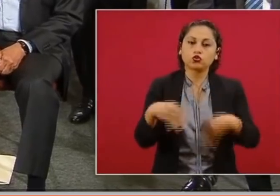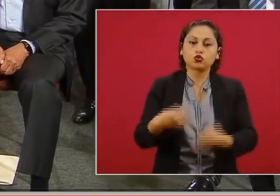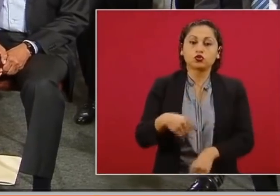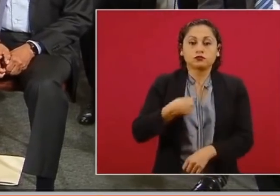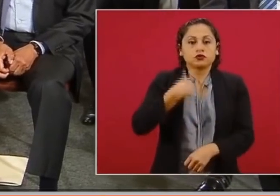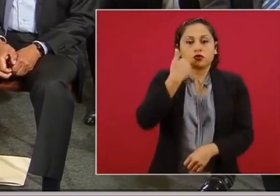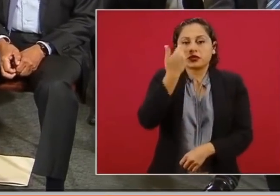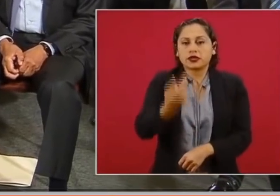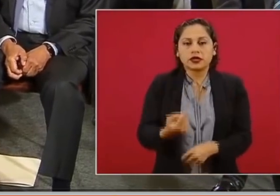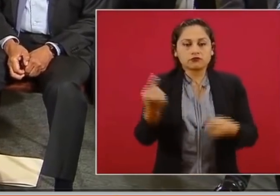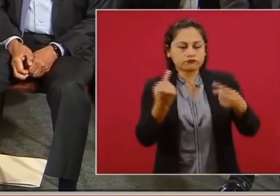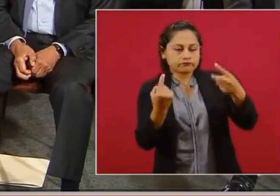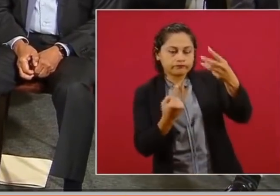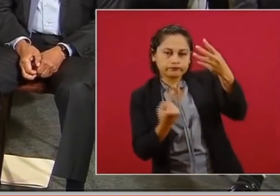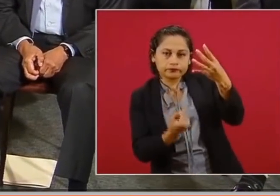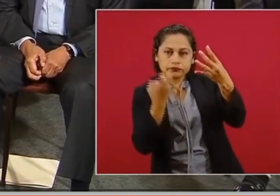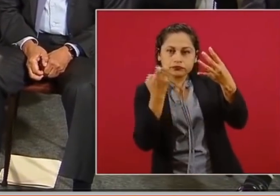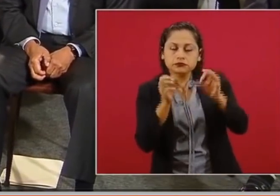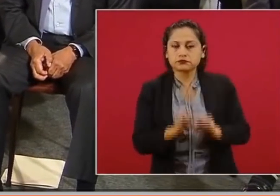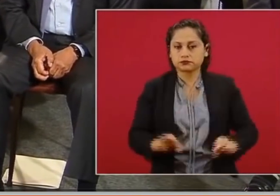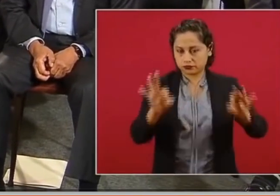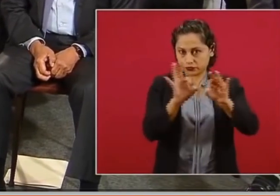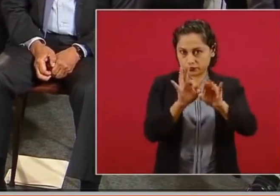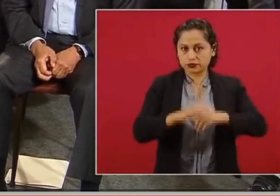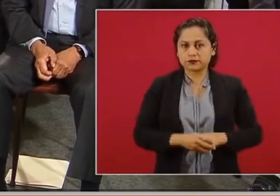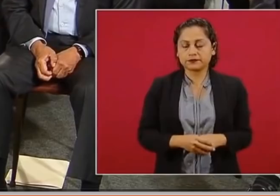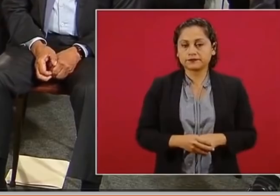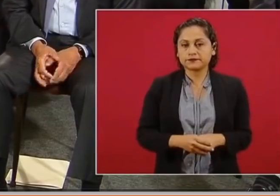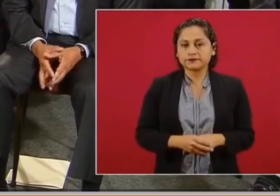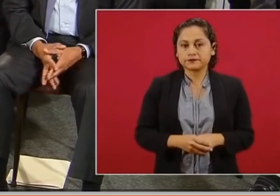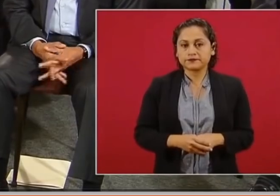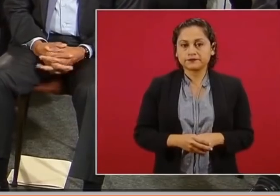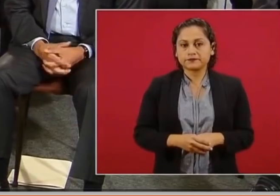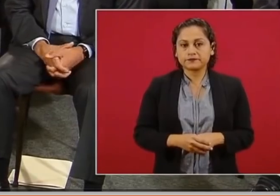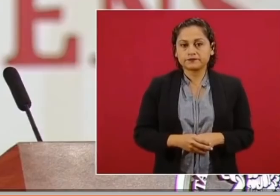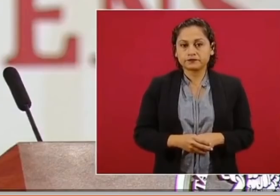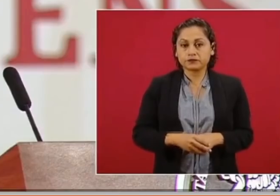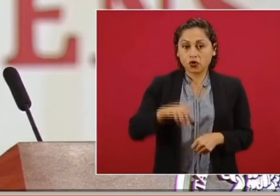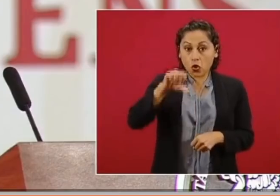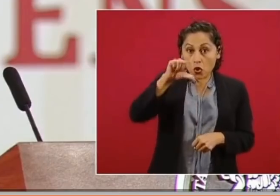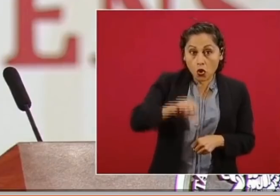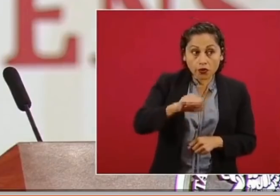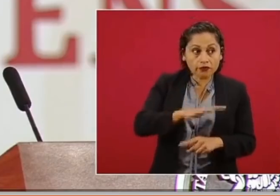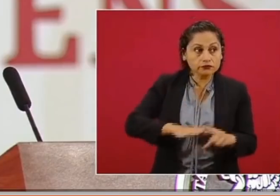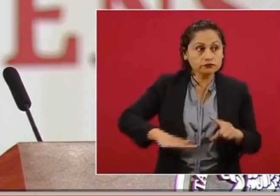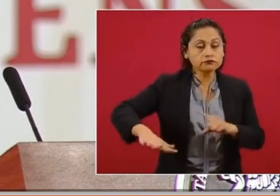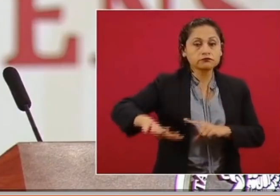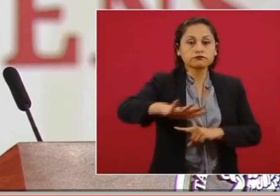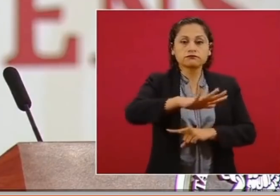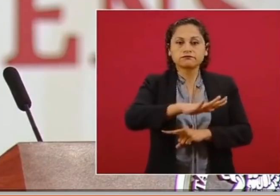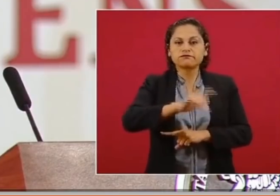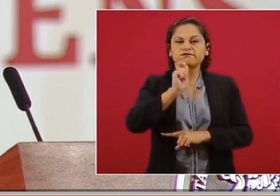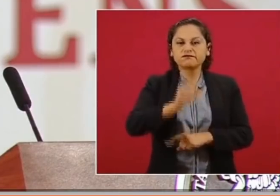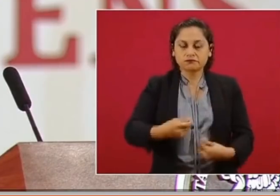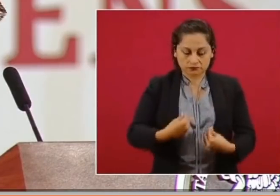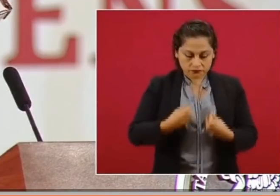considero relevantes. Un contexto excepcional como el que estamos viviendo requiere